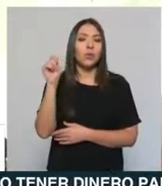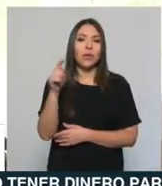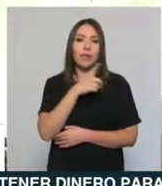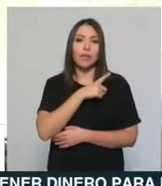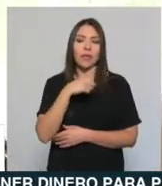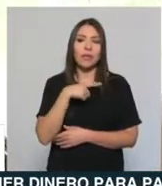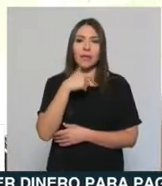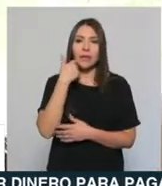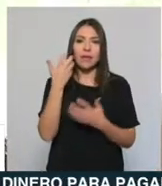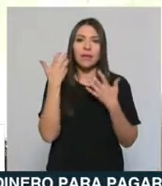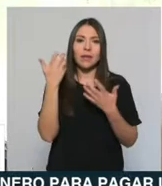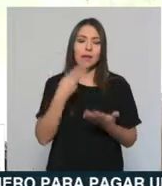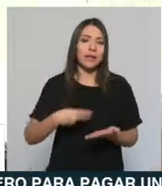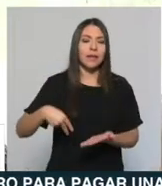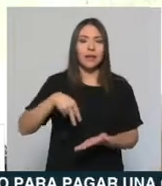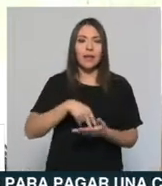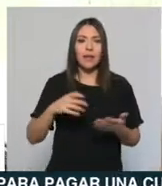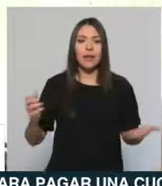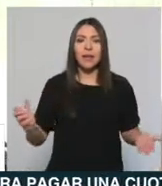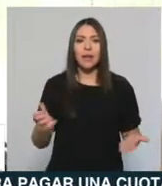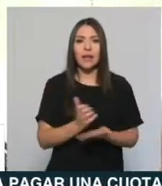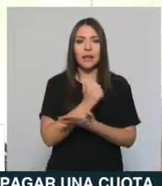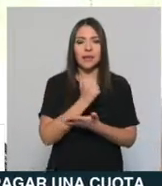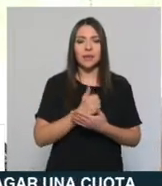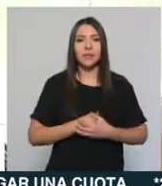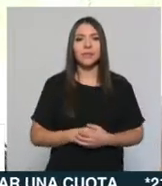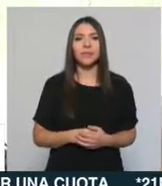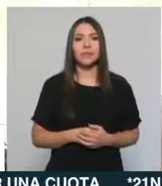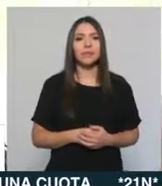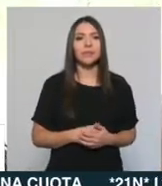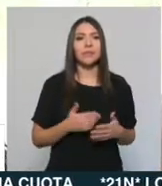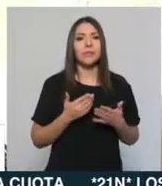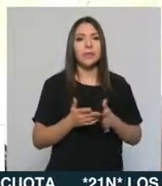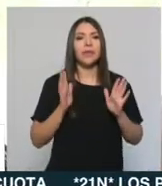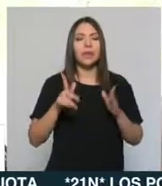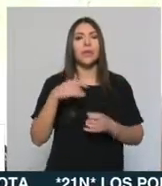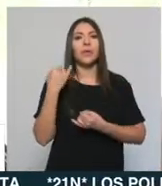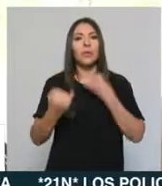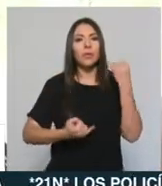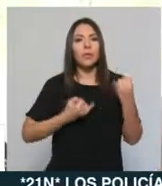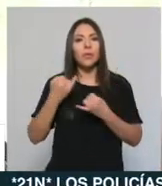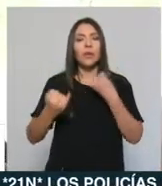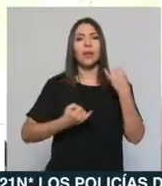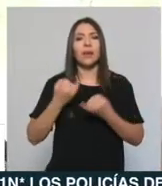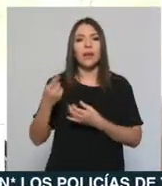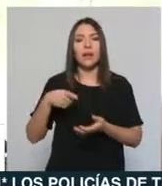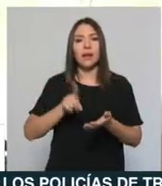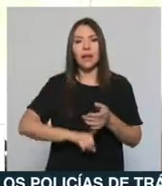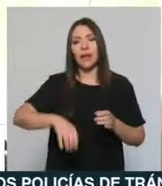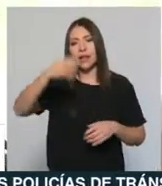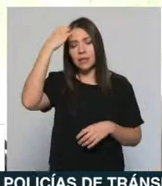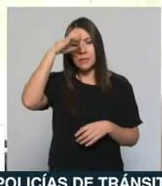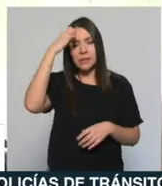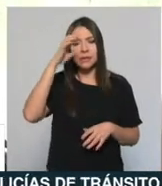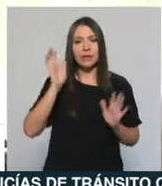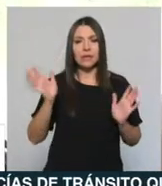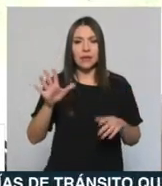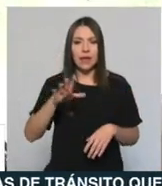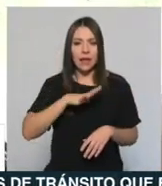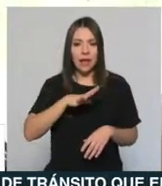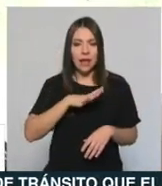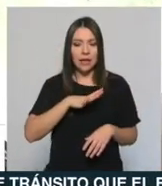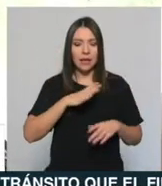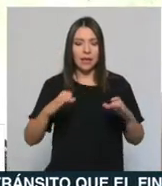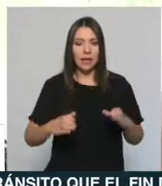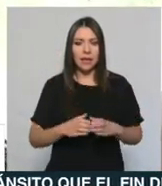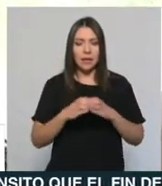o sea, nosotros ya estamos con jugadoras que tienen experiencias, jugadoras que ya tienen selecciones